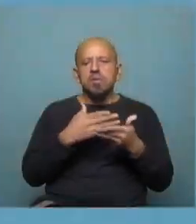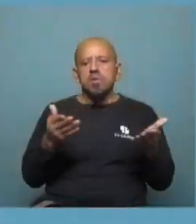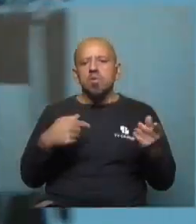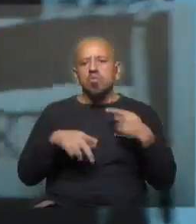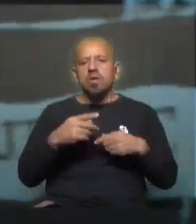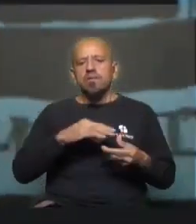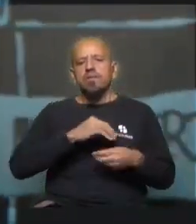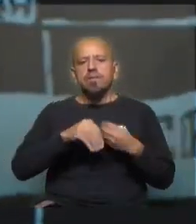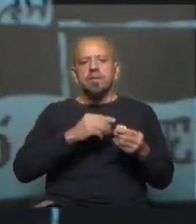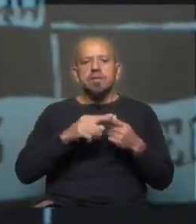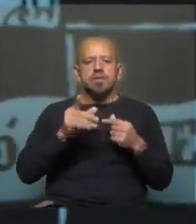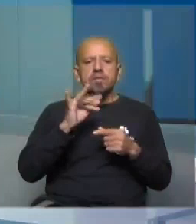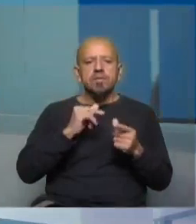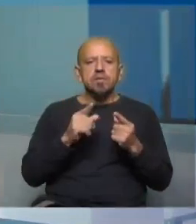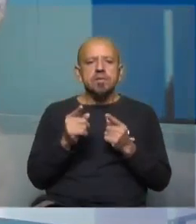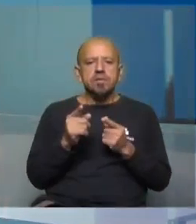cotidiana